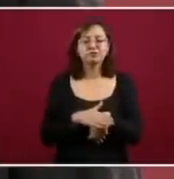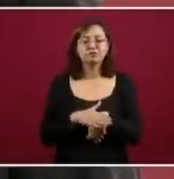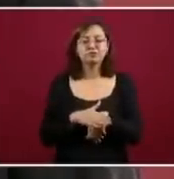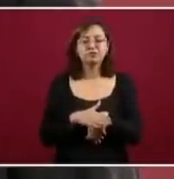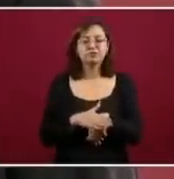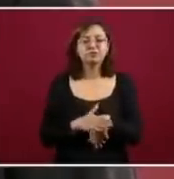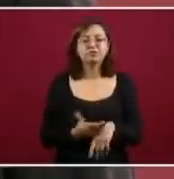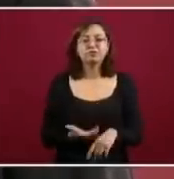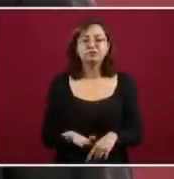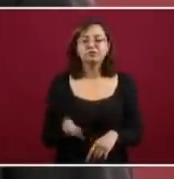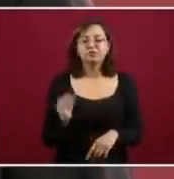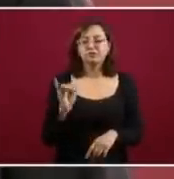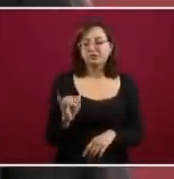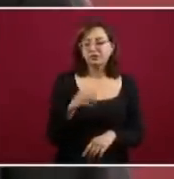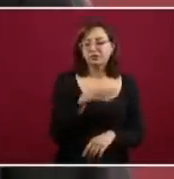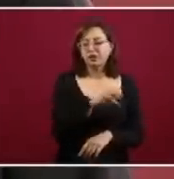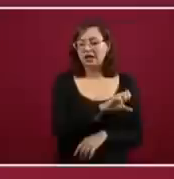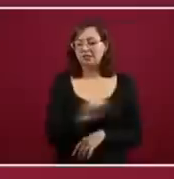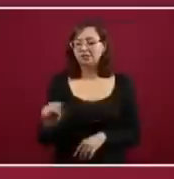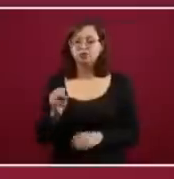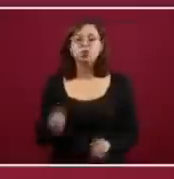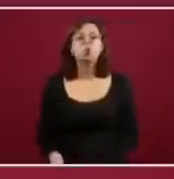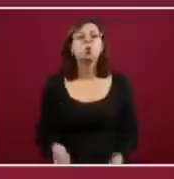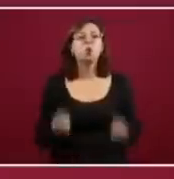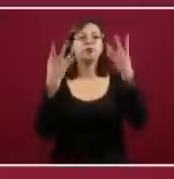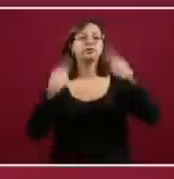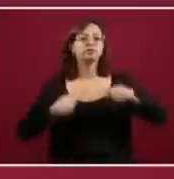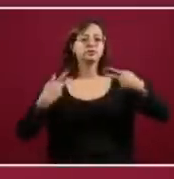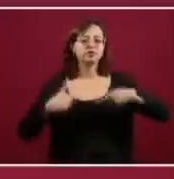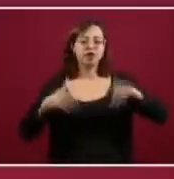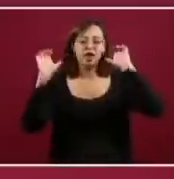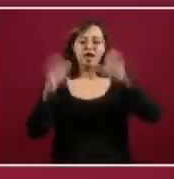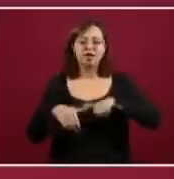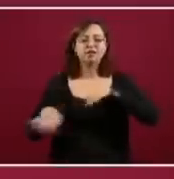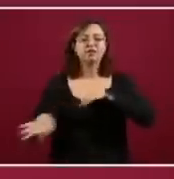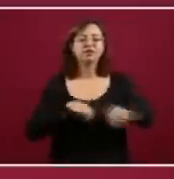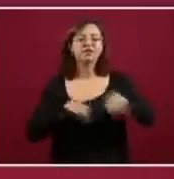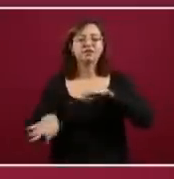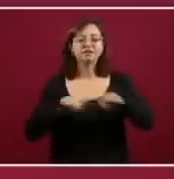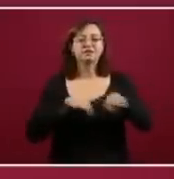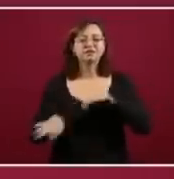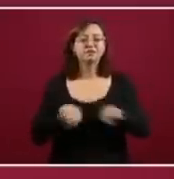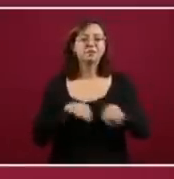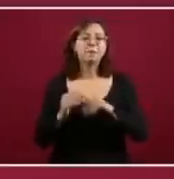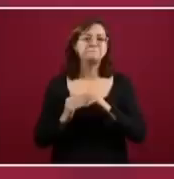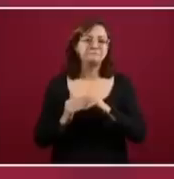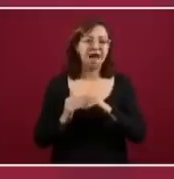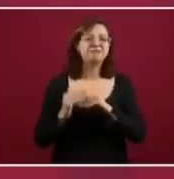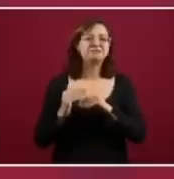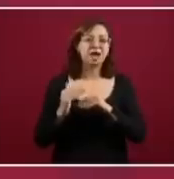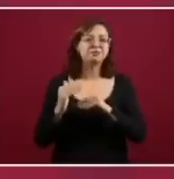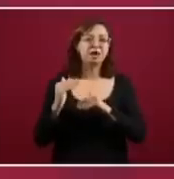el seguro social en cuanto a generación de empleo estamos creciendo